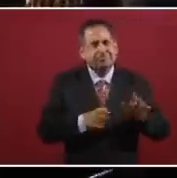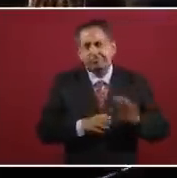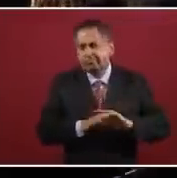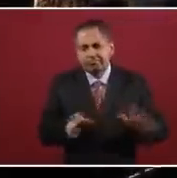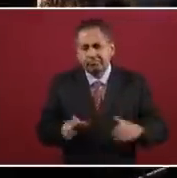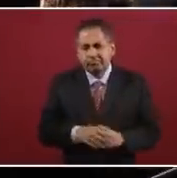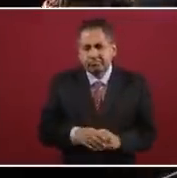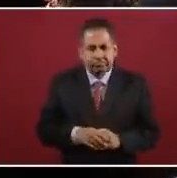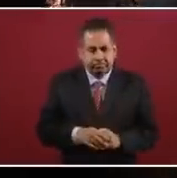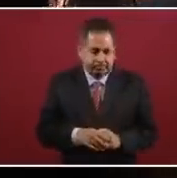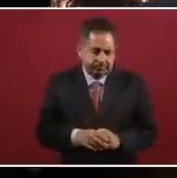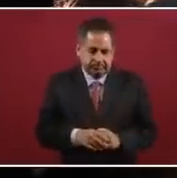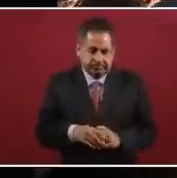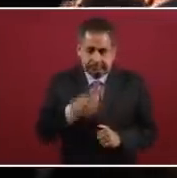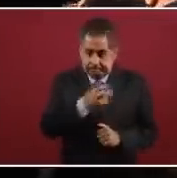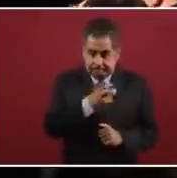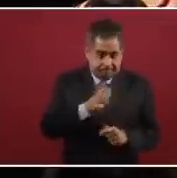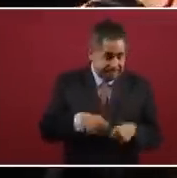la que se llevó a cabo.